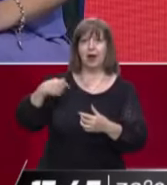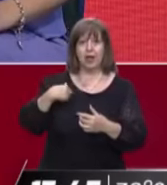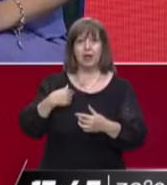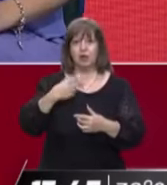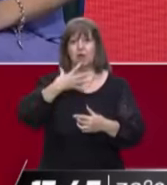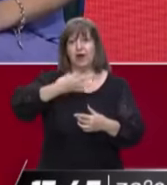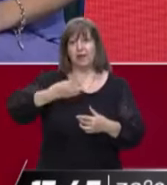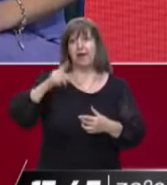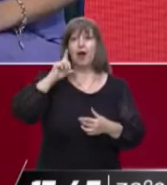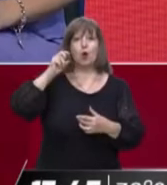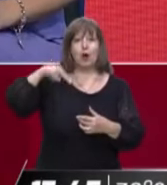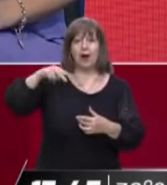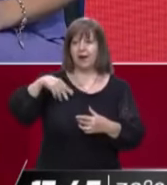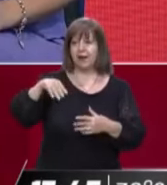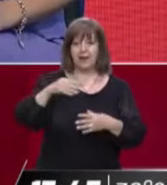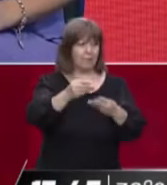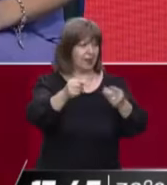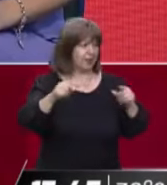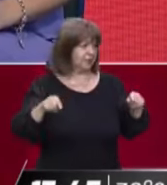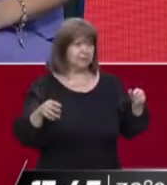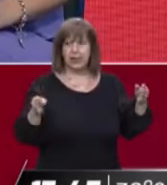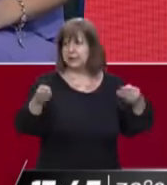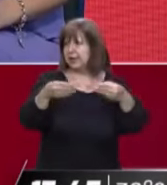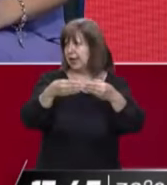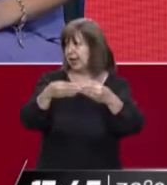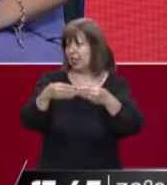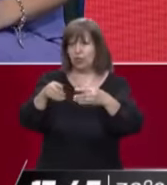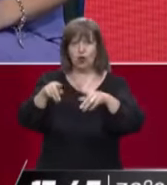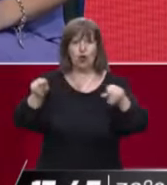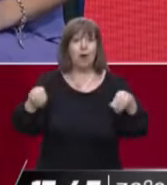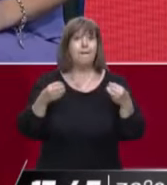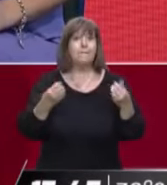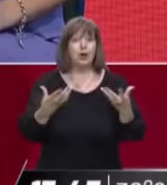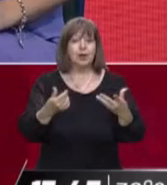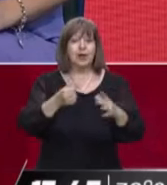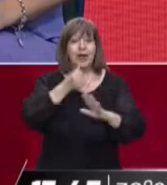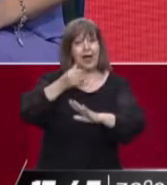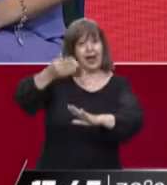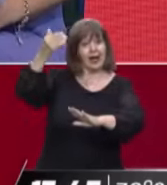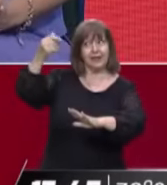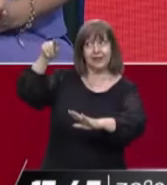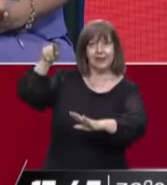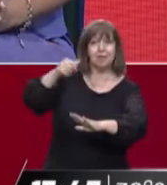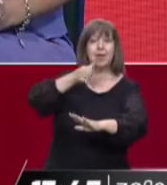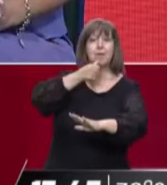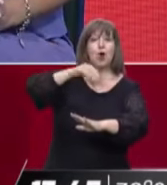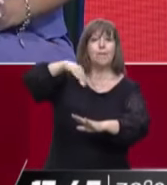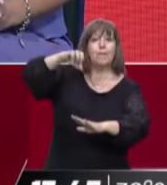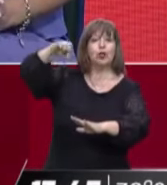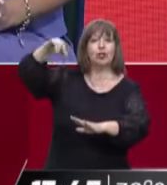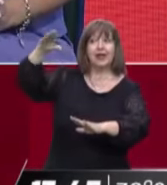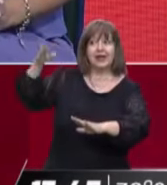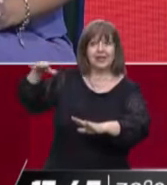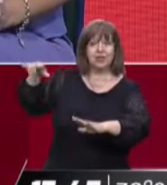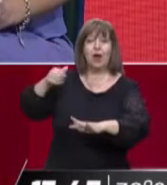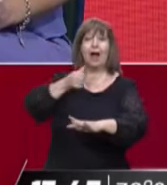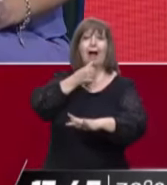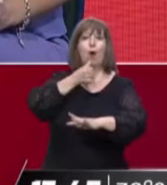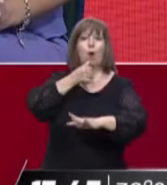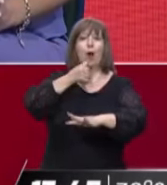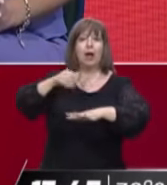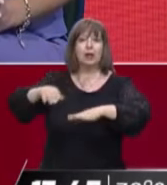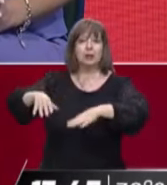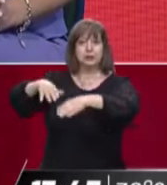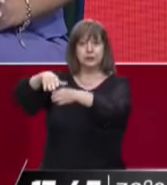encontramos en la playita de lujan efectivamente está cerrada y esto es porque comenzaron a hacerse la tarea de liberación de agua del dique de